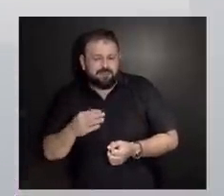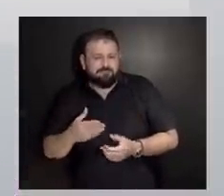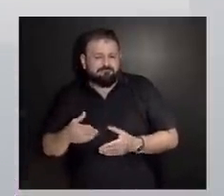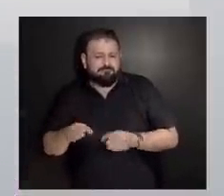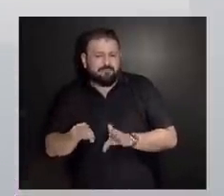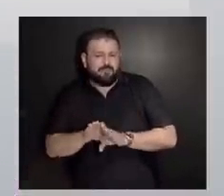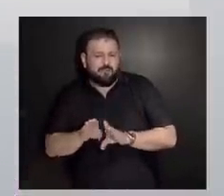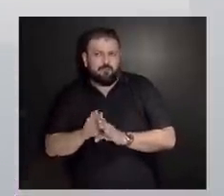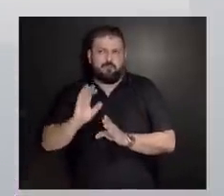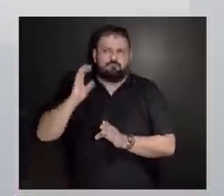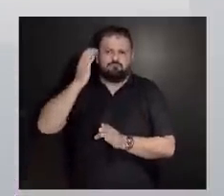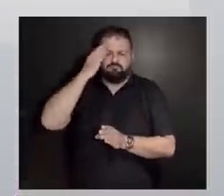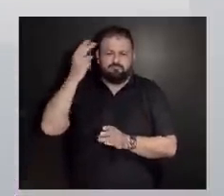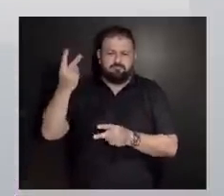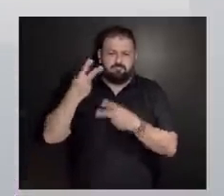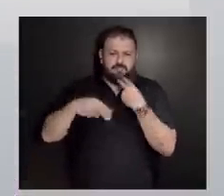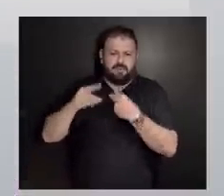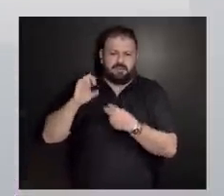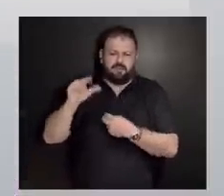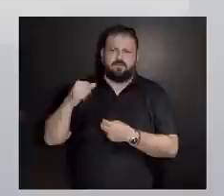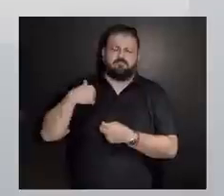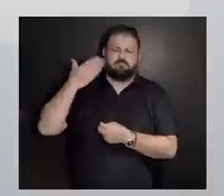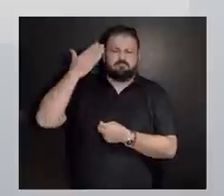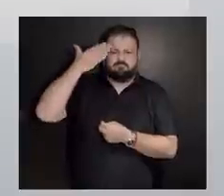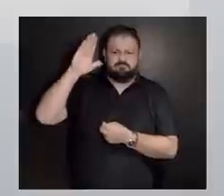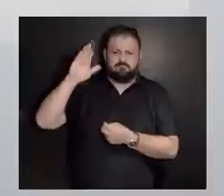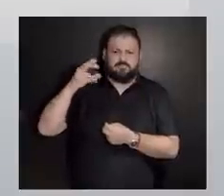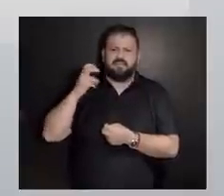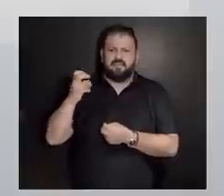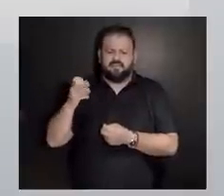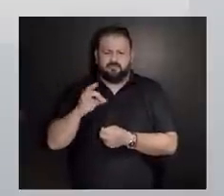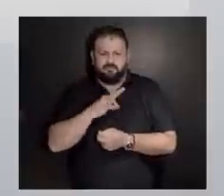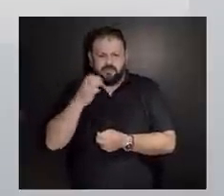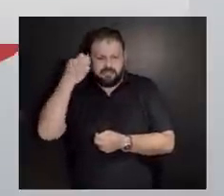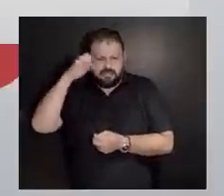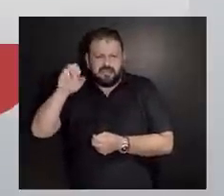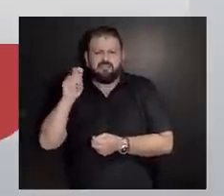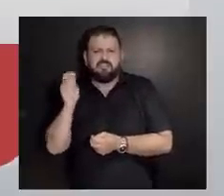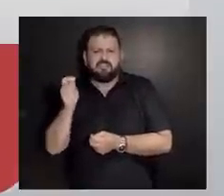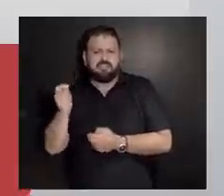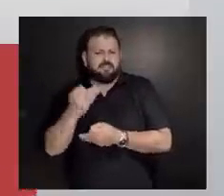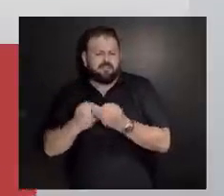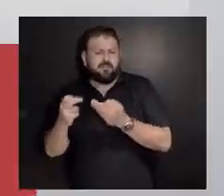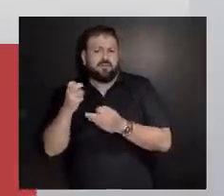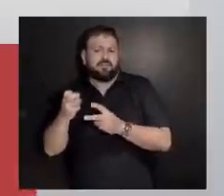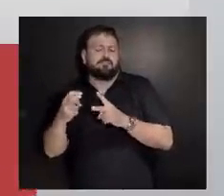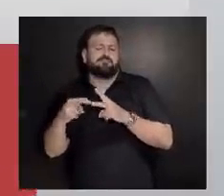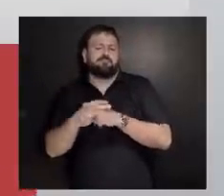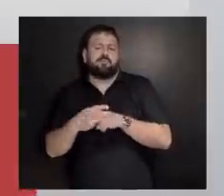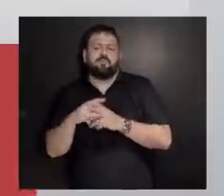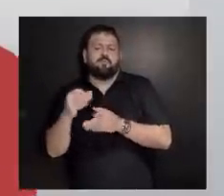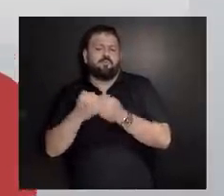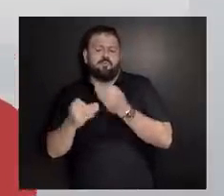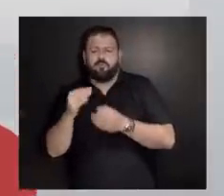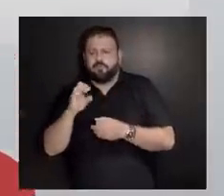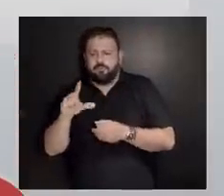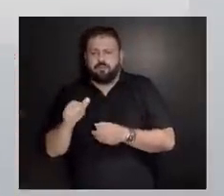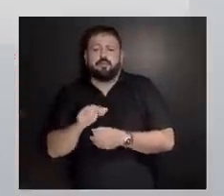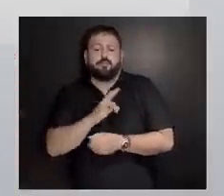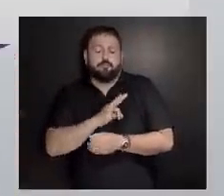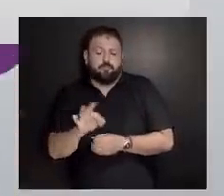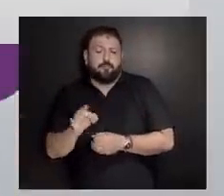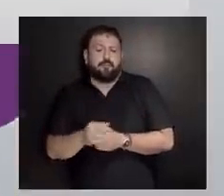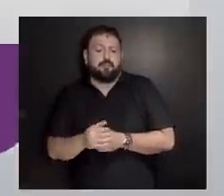lo van a reconocer como extraño, y normalmente cuando hay una condición de este tipo no va a ser exclusiva de ciertos tejidos, sino que